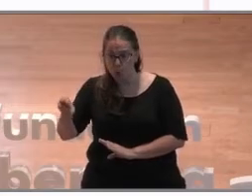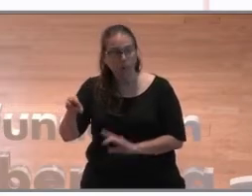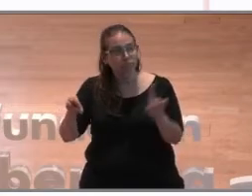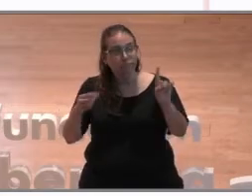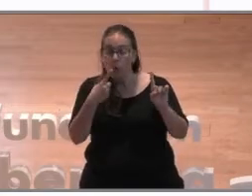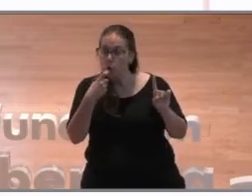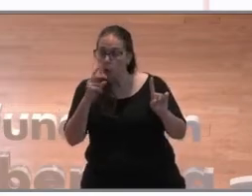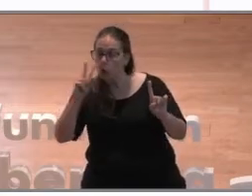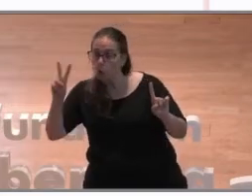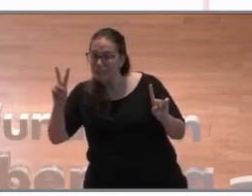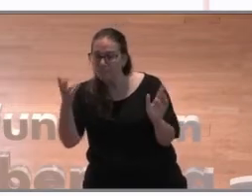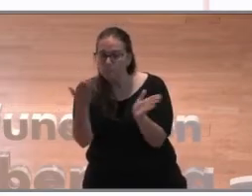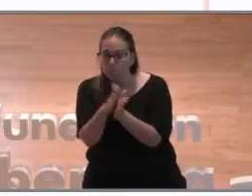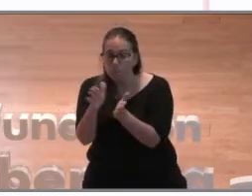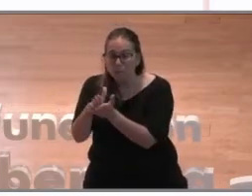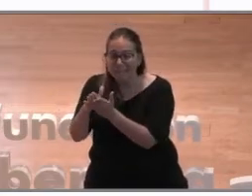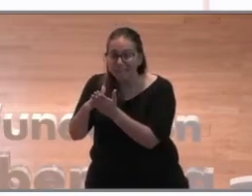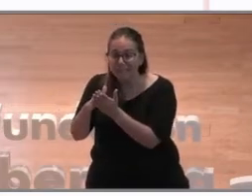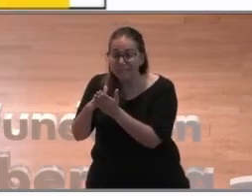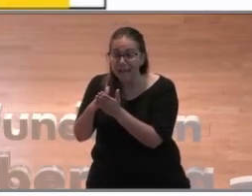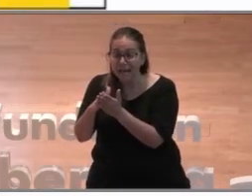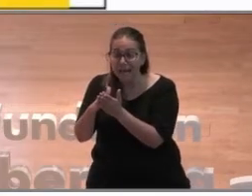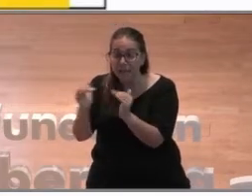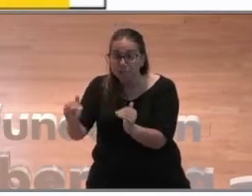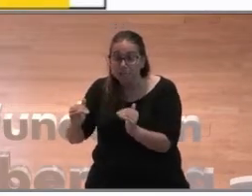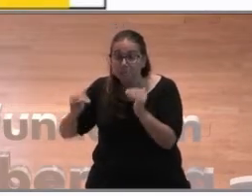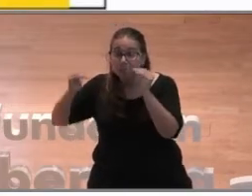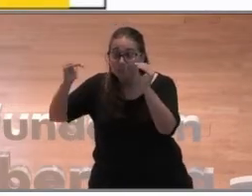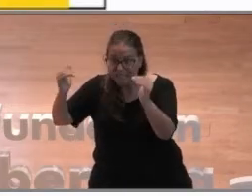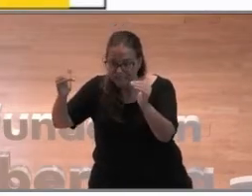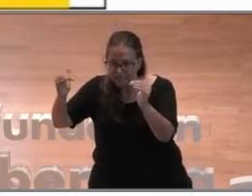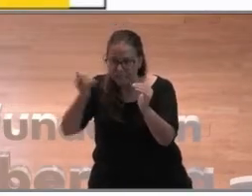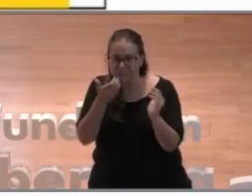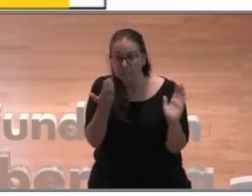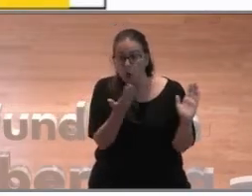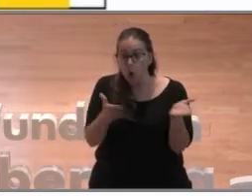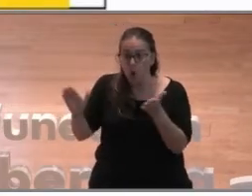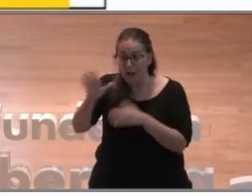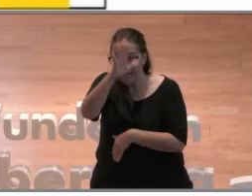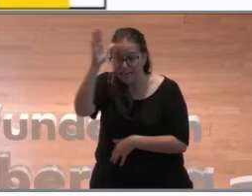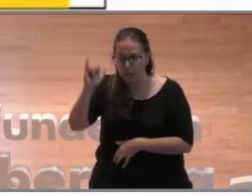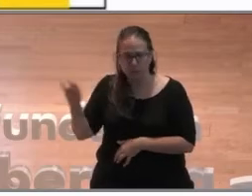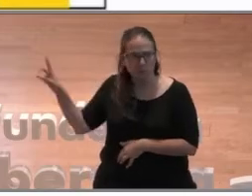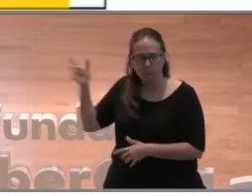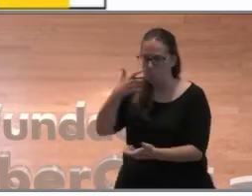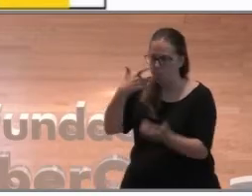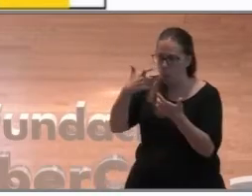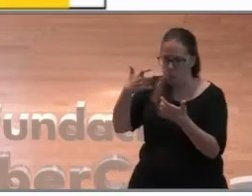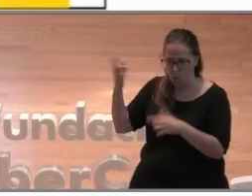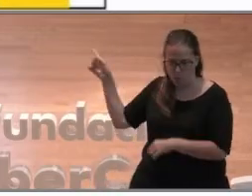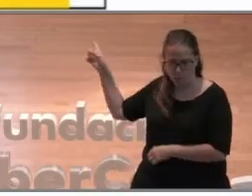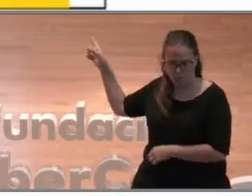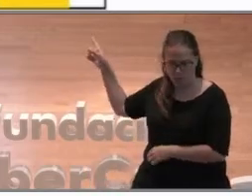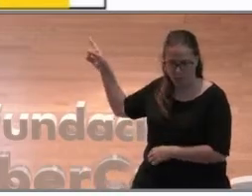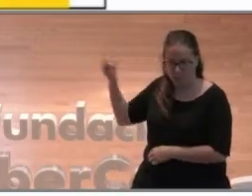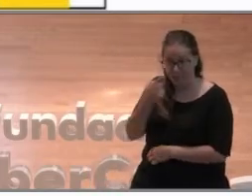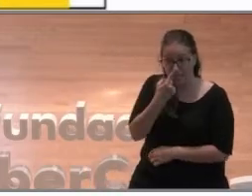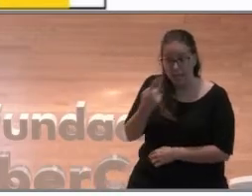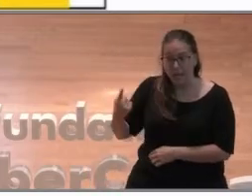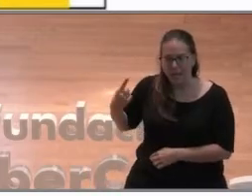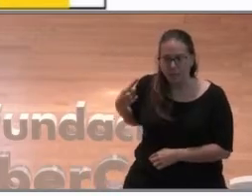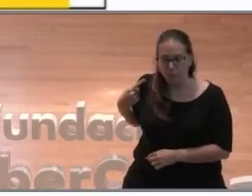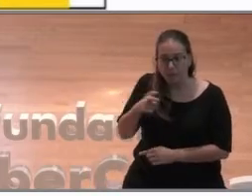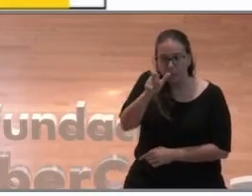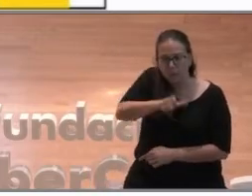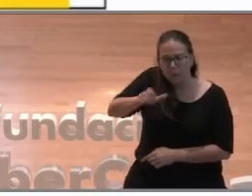aumenta la mortalidad, mortalidad cuando hay ola de calor. Y esta es muy gráfica, ¿no? El año pasado pues,